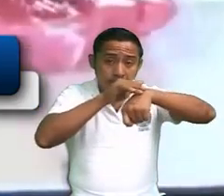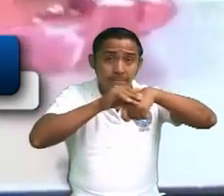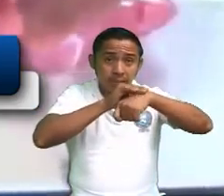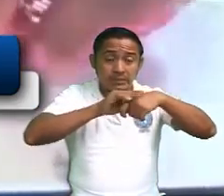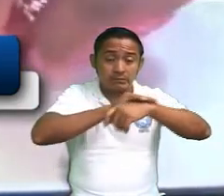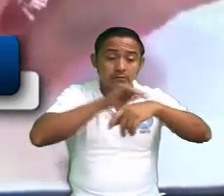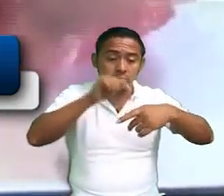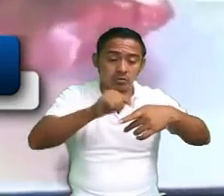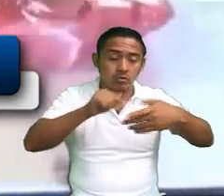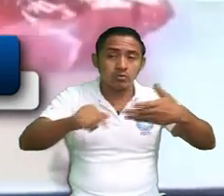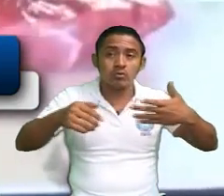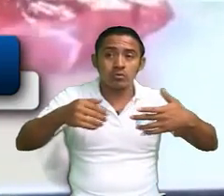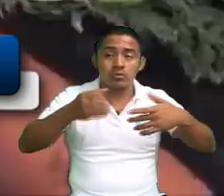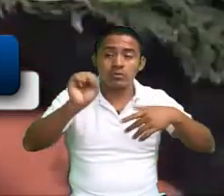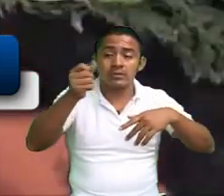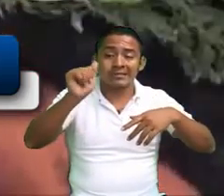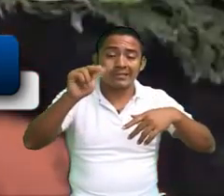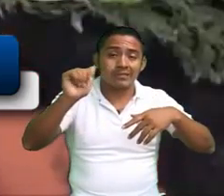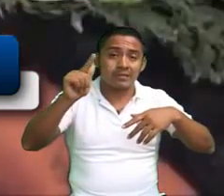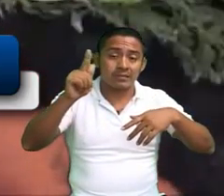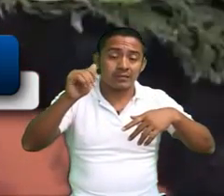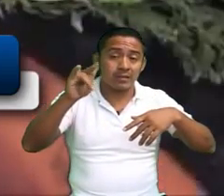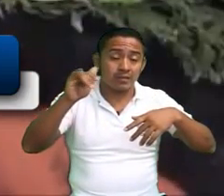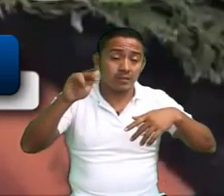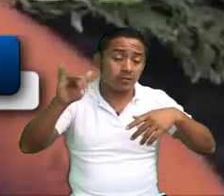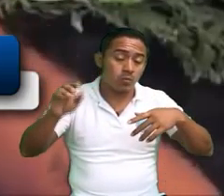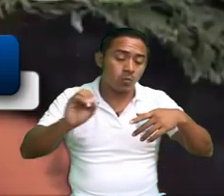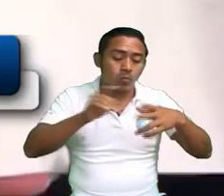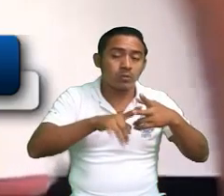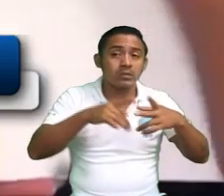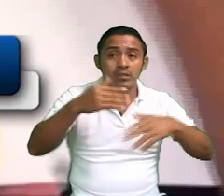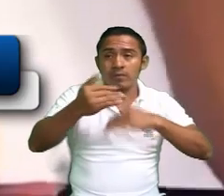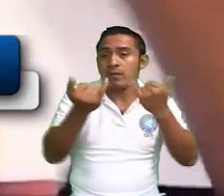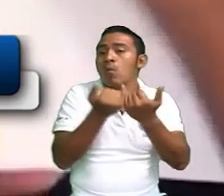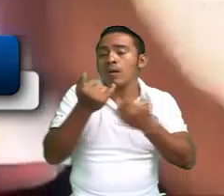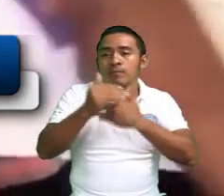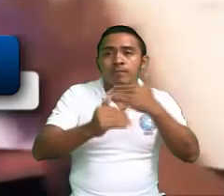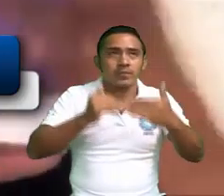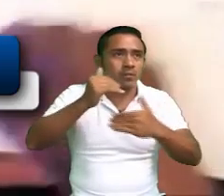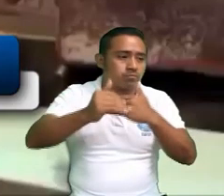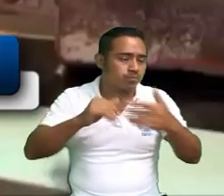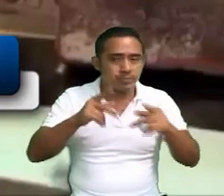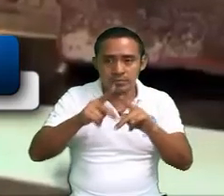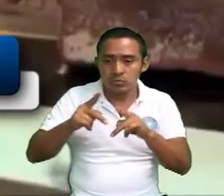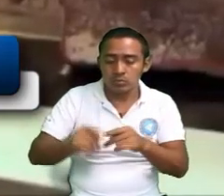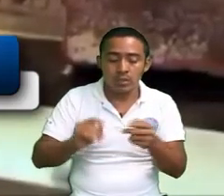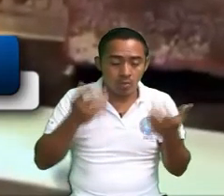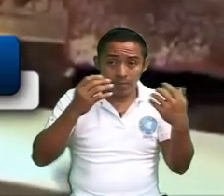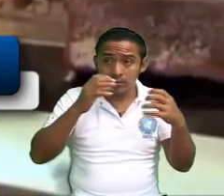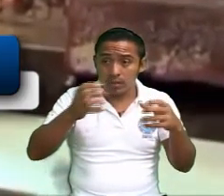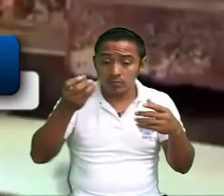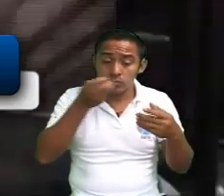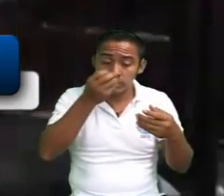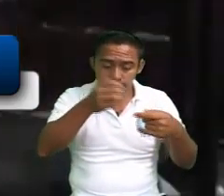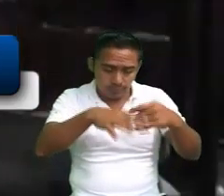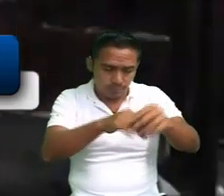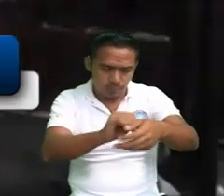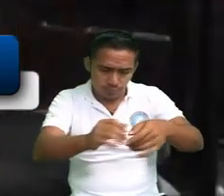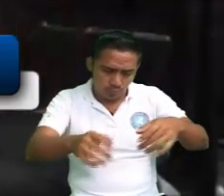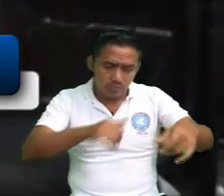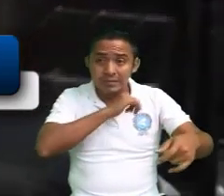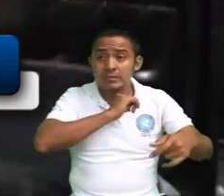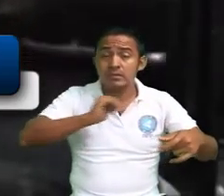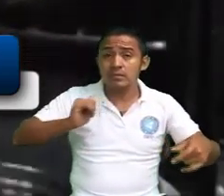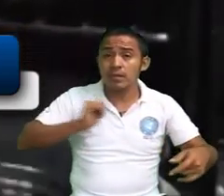sanitaria cumple distintos parámetros que incluso los procesadores y los manipuladores de alimentos se le hace un sinnúmero de